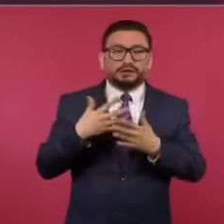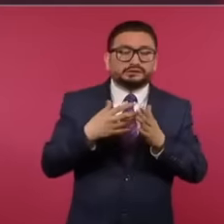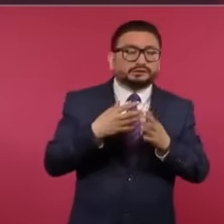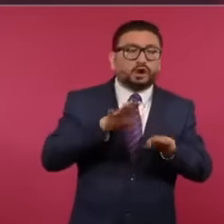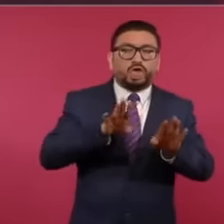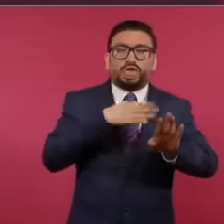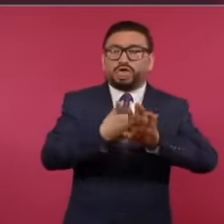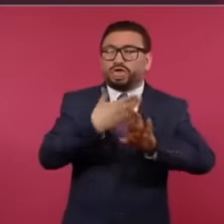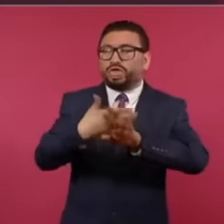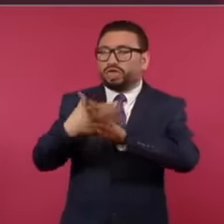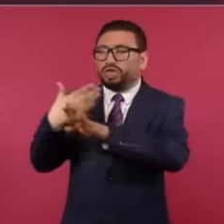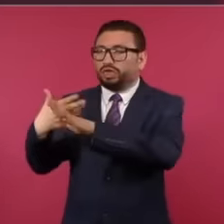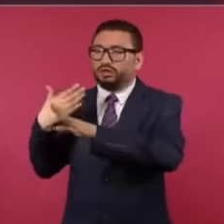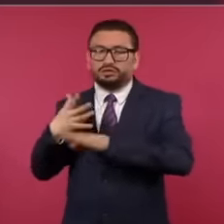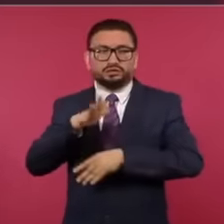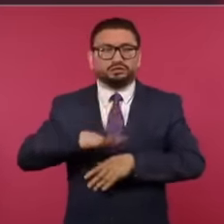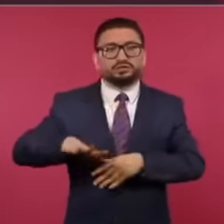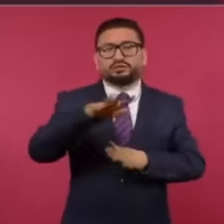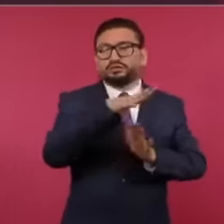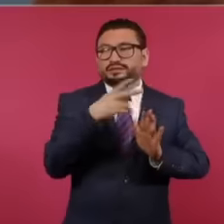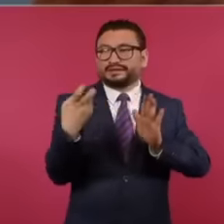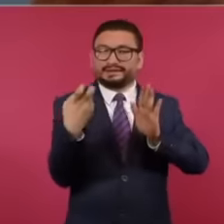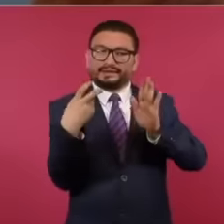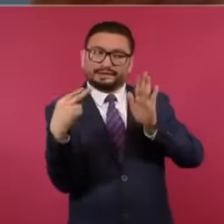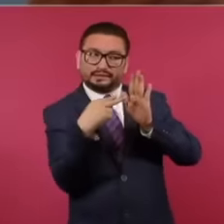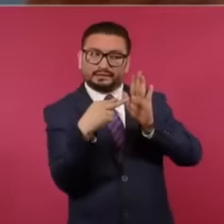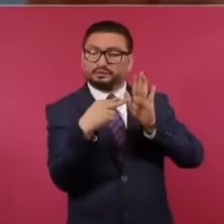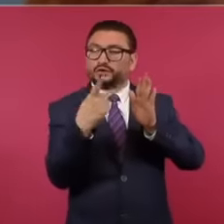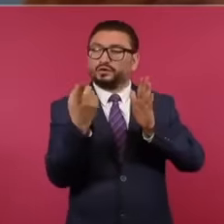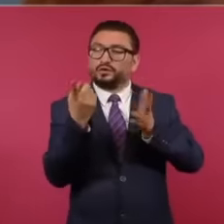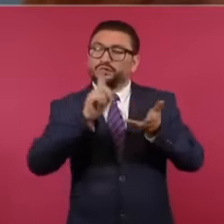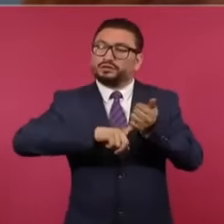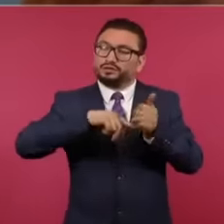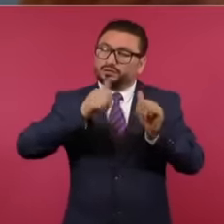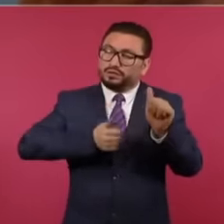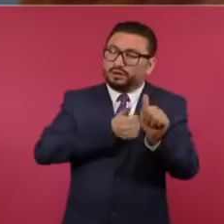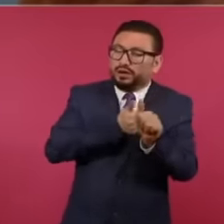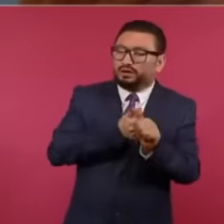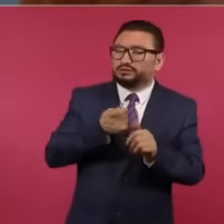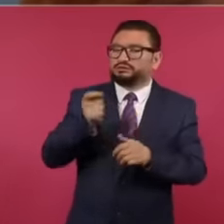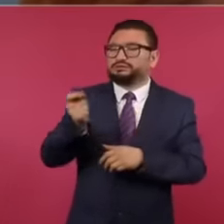amarillismo, porque lo que está en el fondo